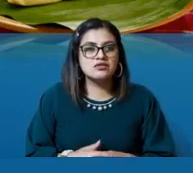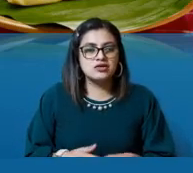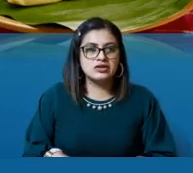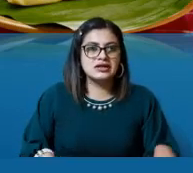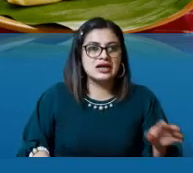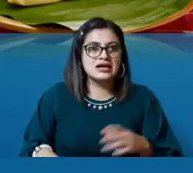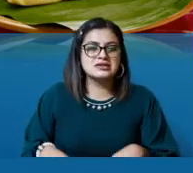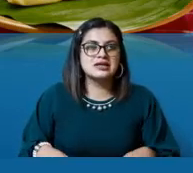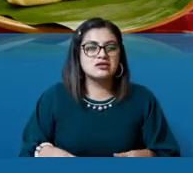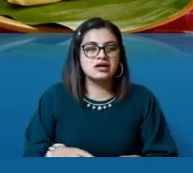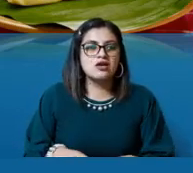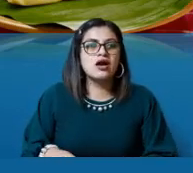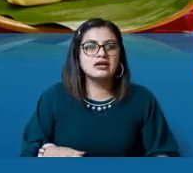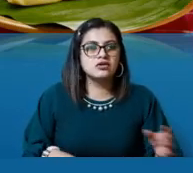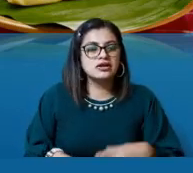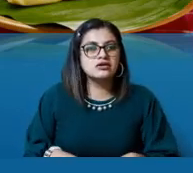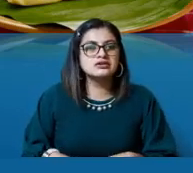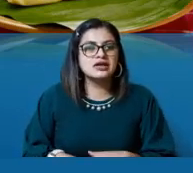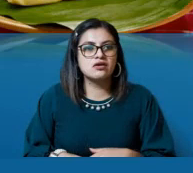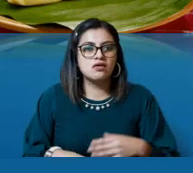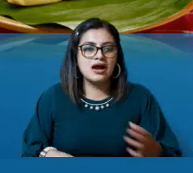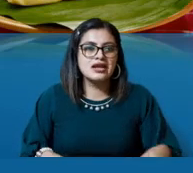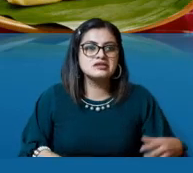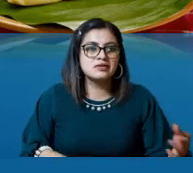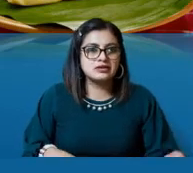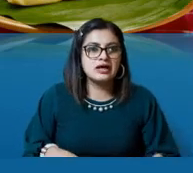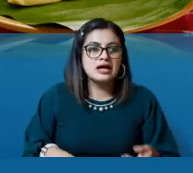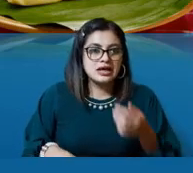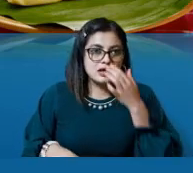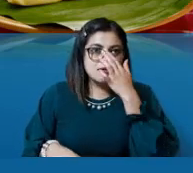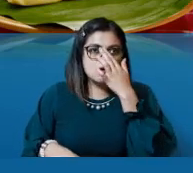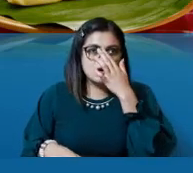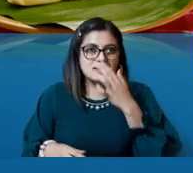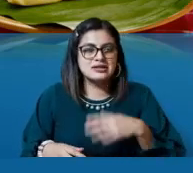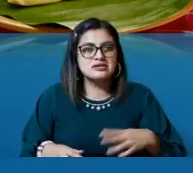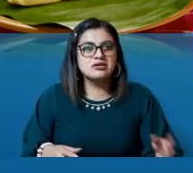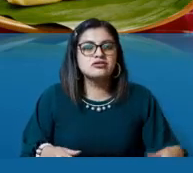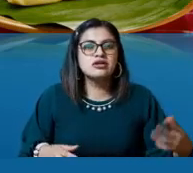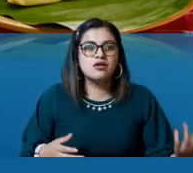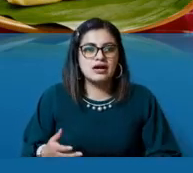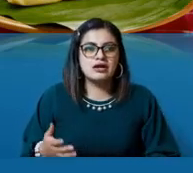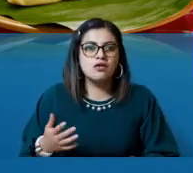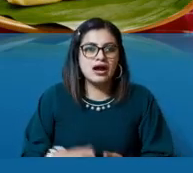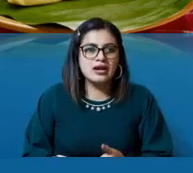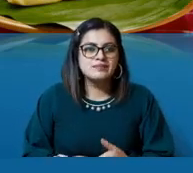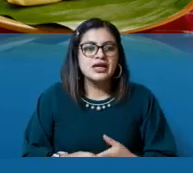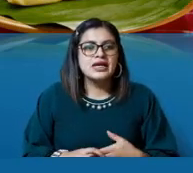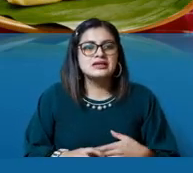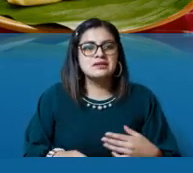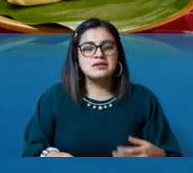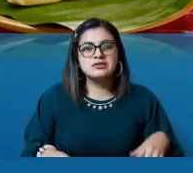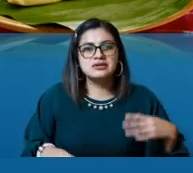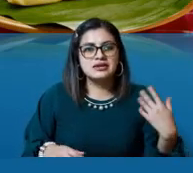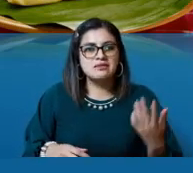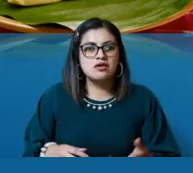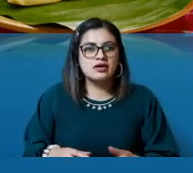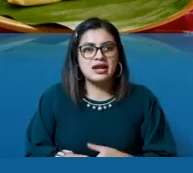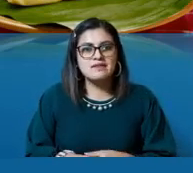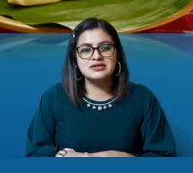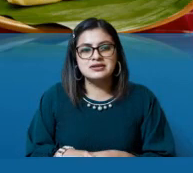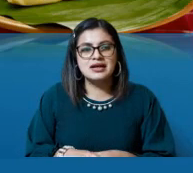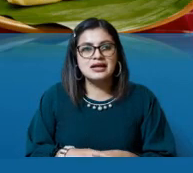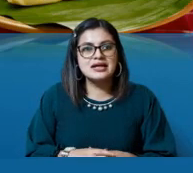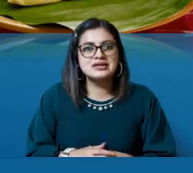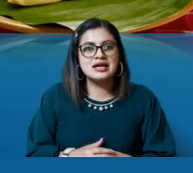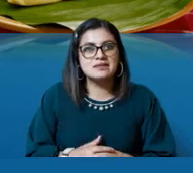las reuniones que hacen los católicos en hogares, ¿verdad? Que van con el nacimiento de hogar en hogar. Y también tenemos lo que es